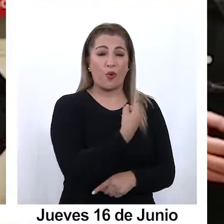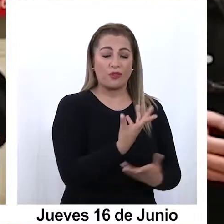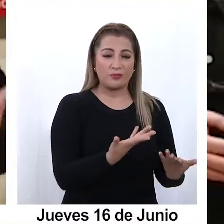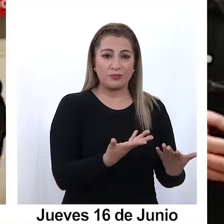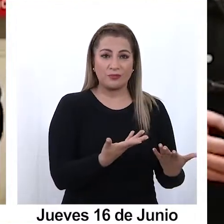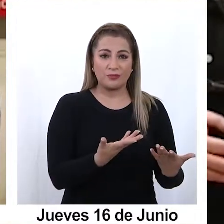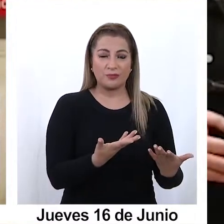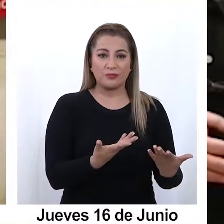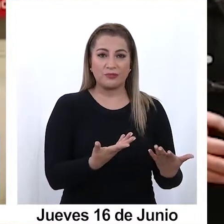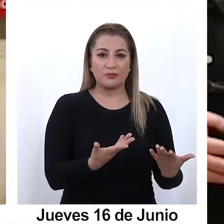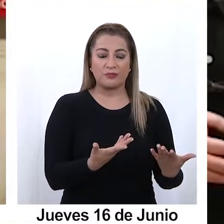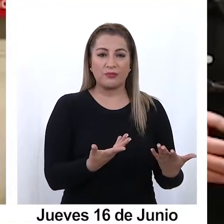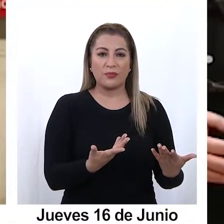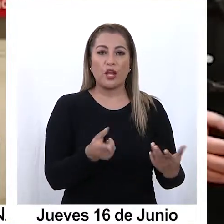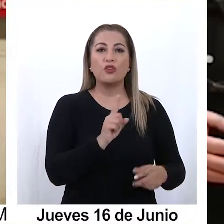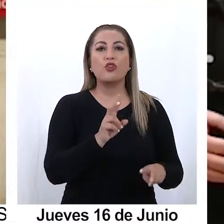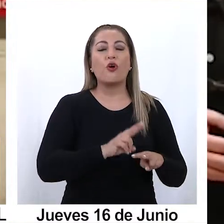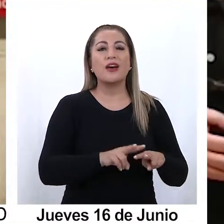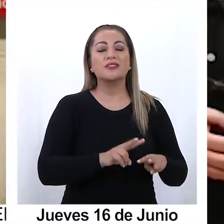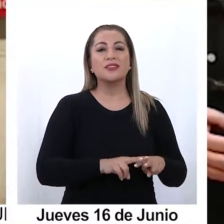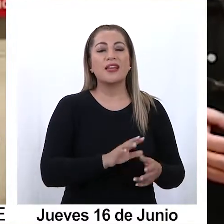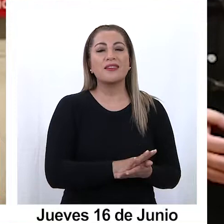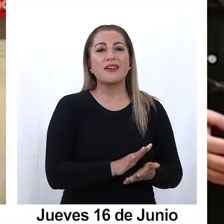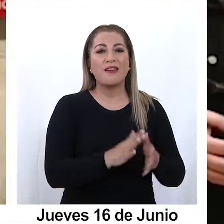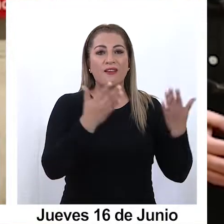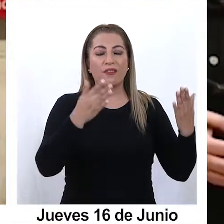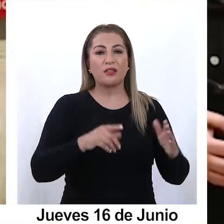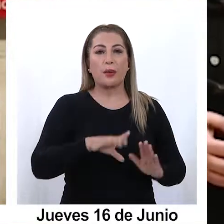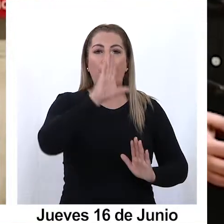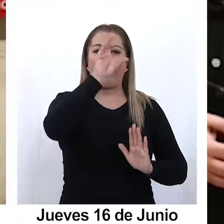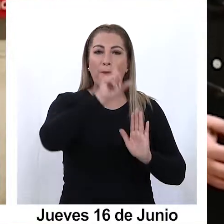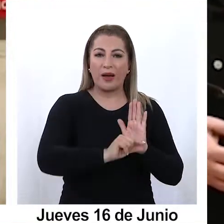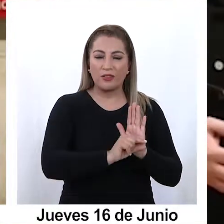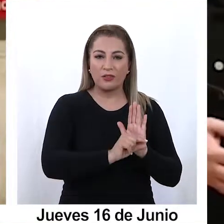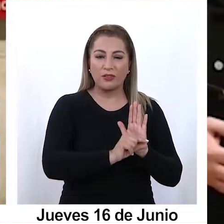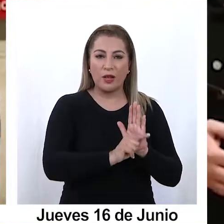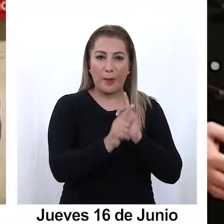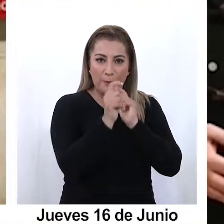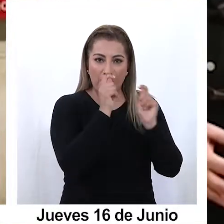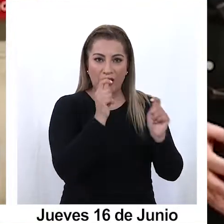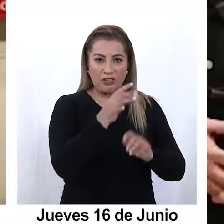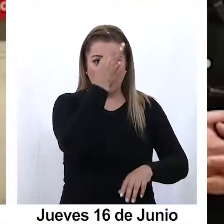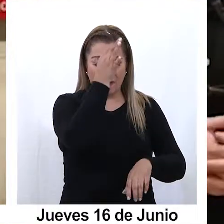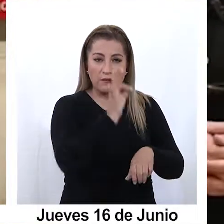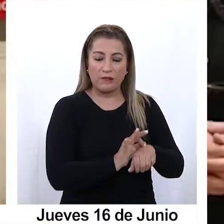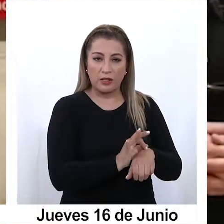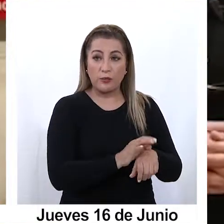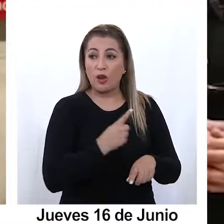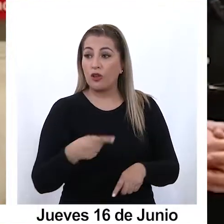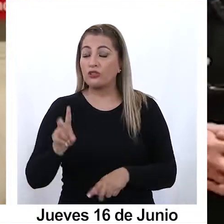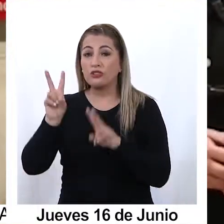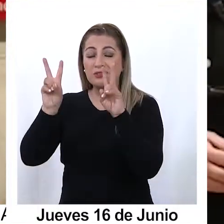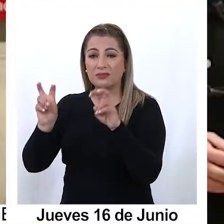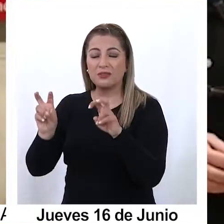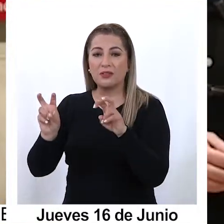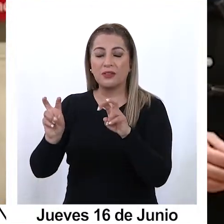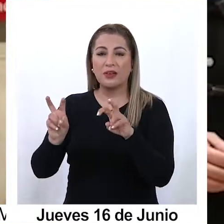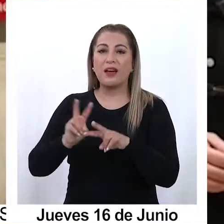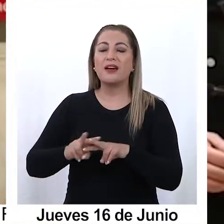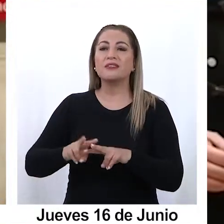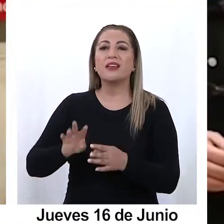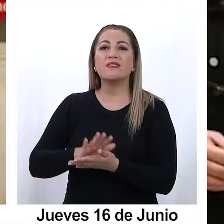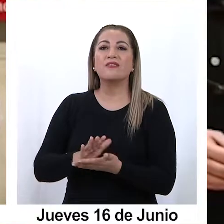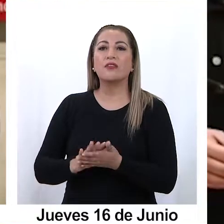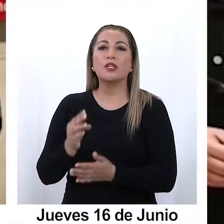es, obviamente, el no realizar la fiesta para bajar cualquier tipo de riesgo en cuanto al contagio. Y la segunda es realizar la